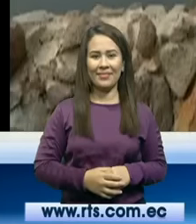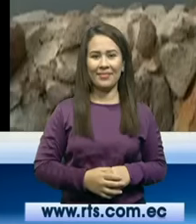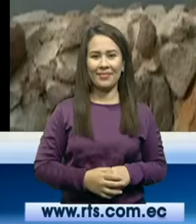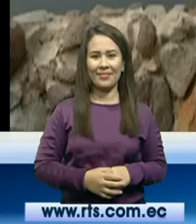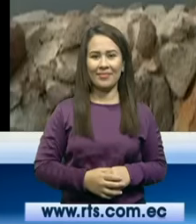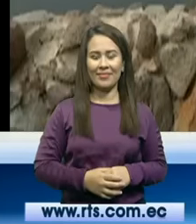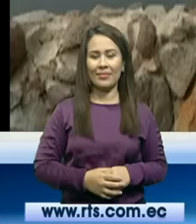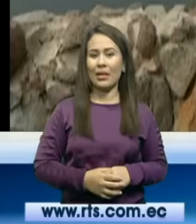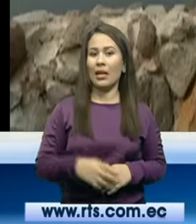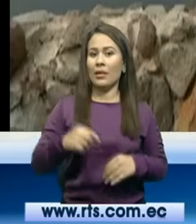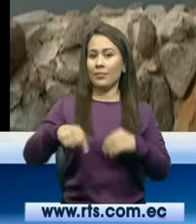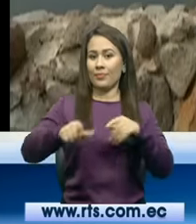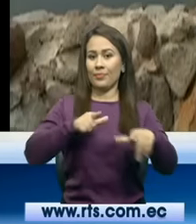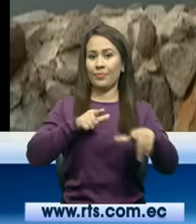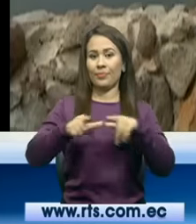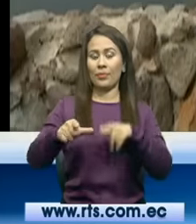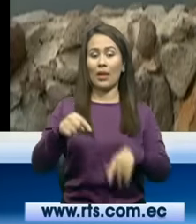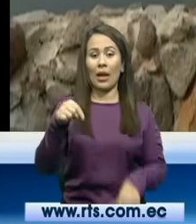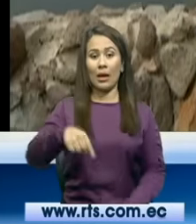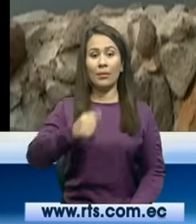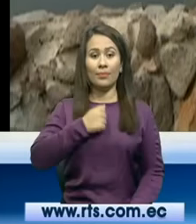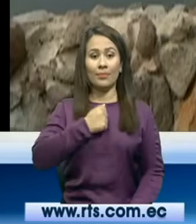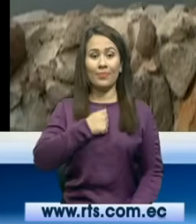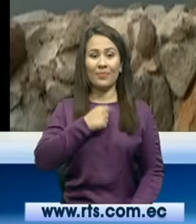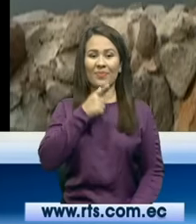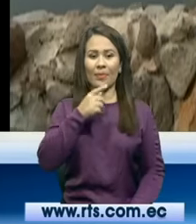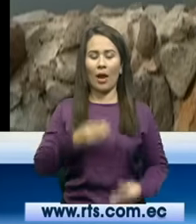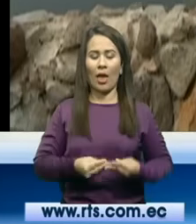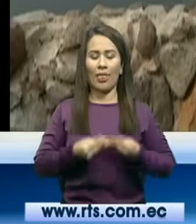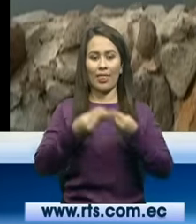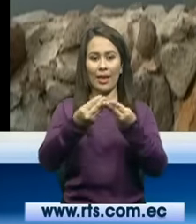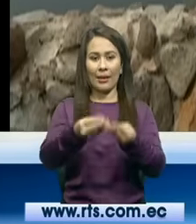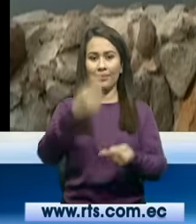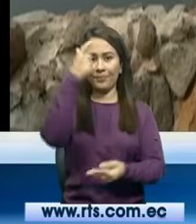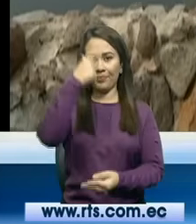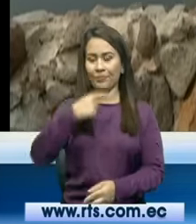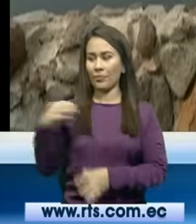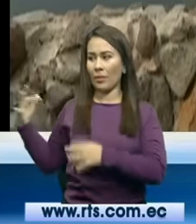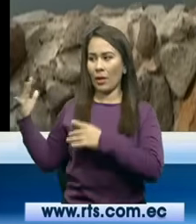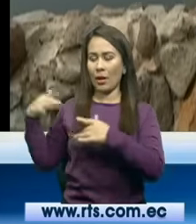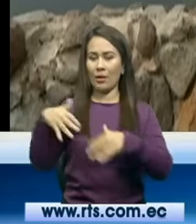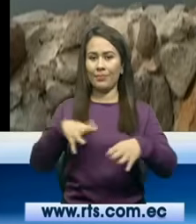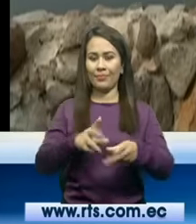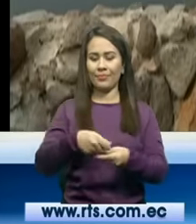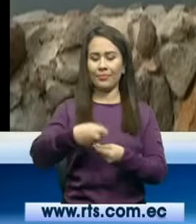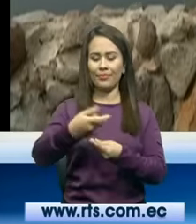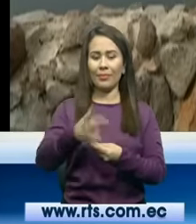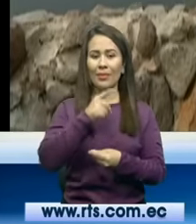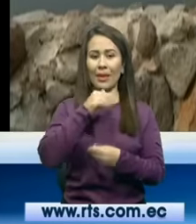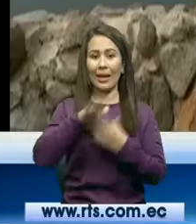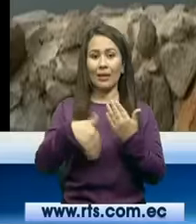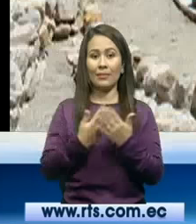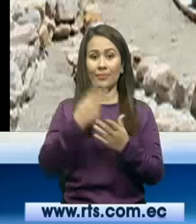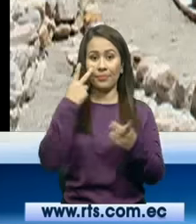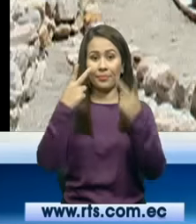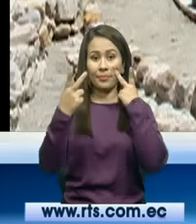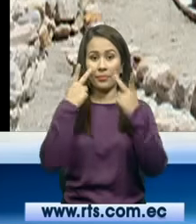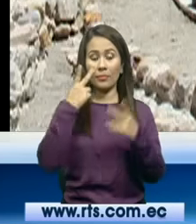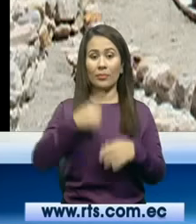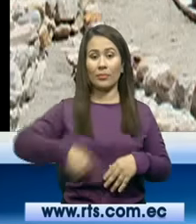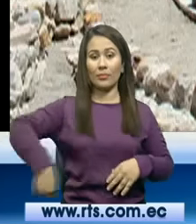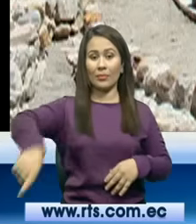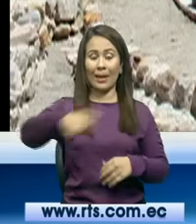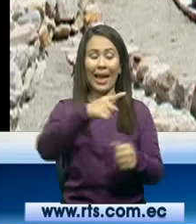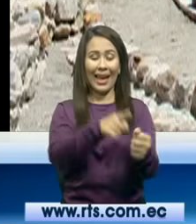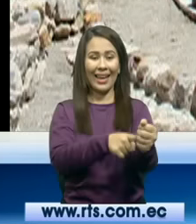Bueno, estamos en el espacio del sitio de ofrendas, el Huacchacarana, donde ustedes han visto toda la parte de la ritualidad,